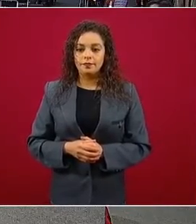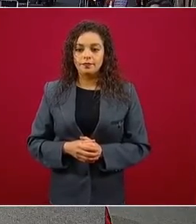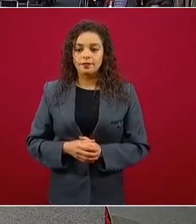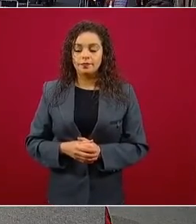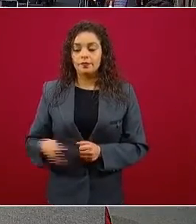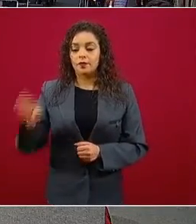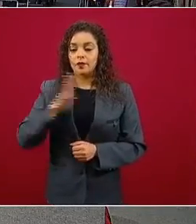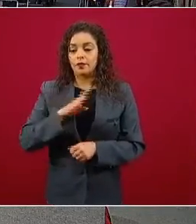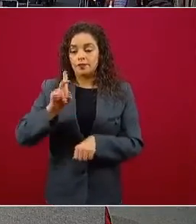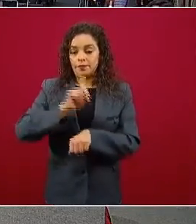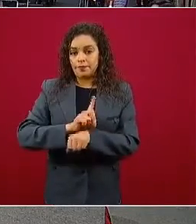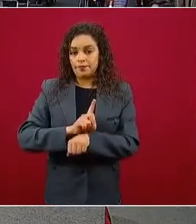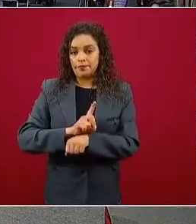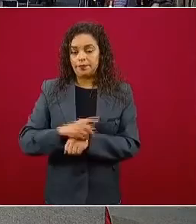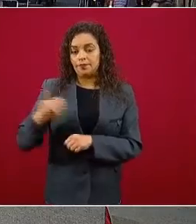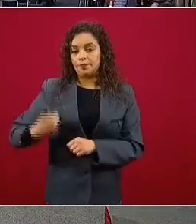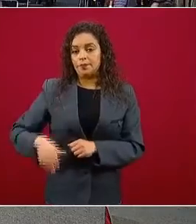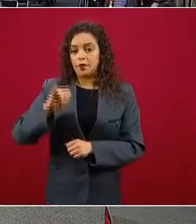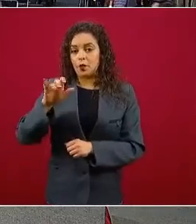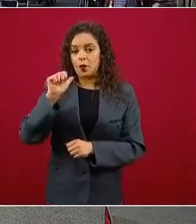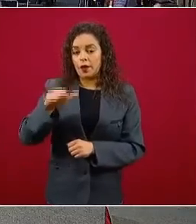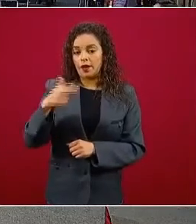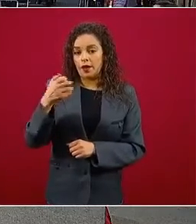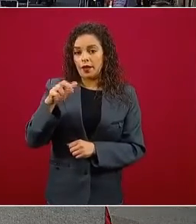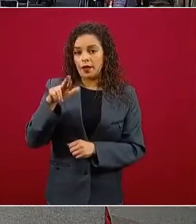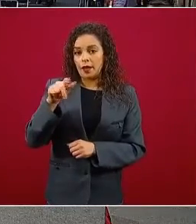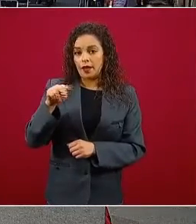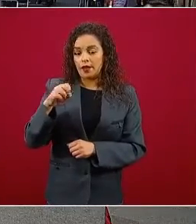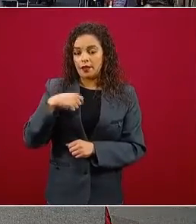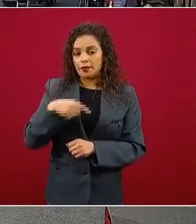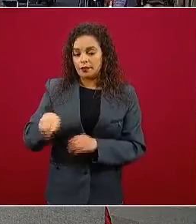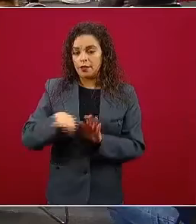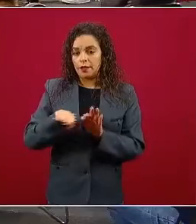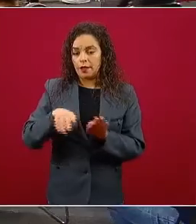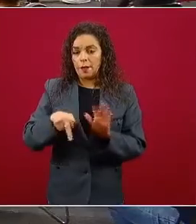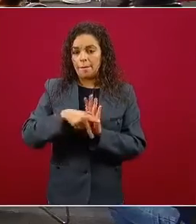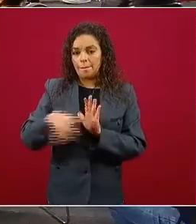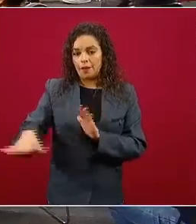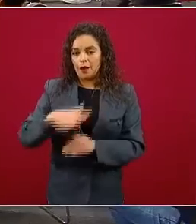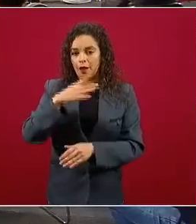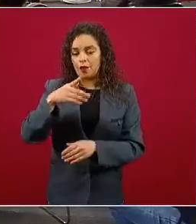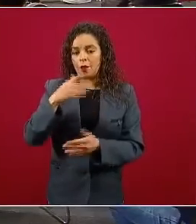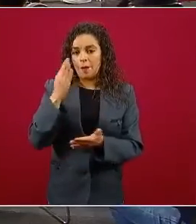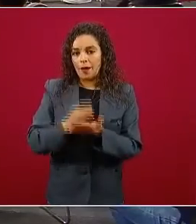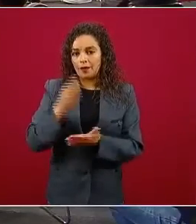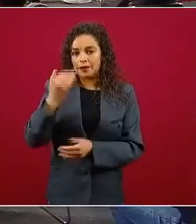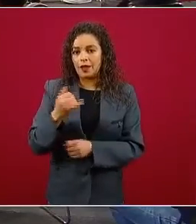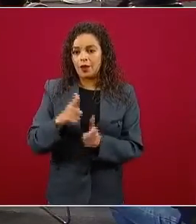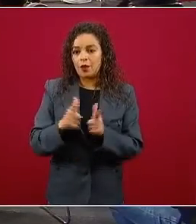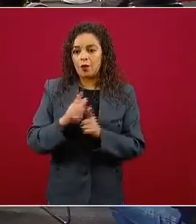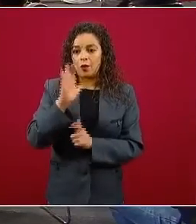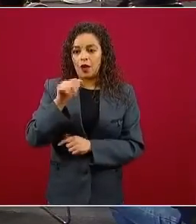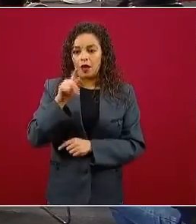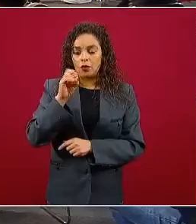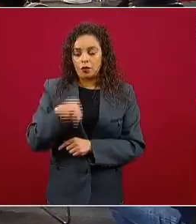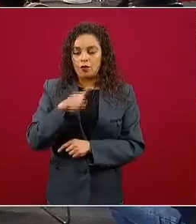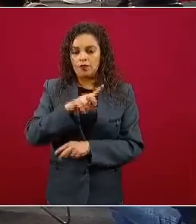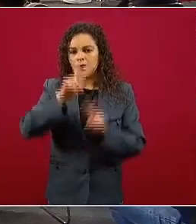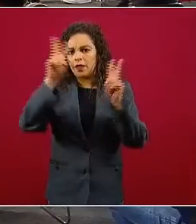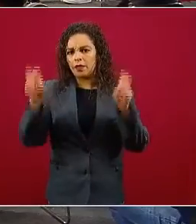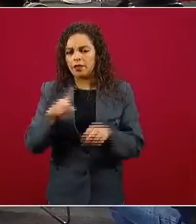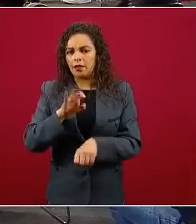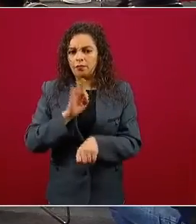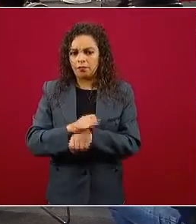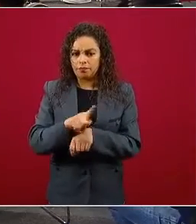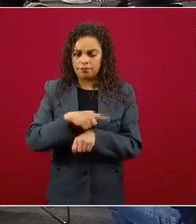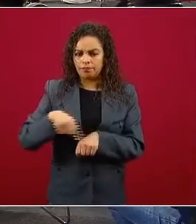Buenos días. Juan Hernández del periódico Basta y del Grupo Cantón. Bueno, tal vez continuando con el tema de protección civil. Estas